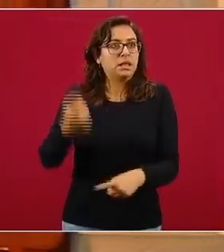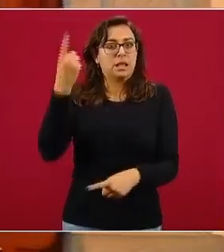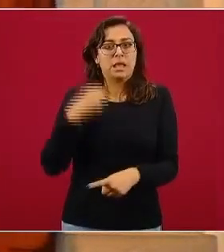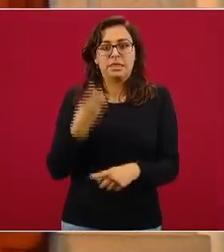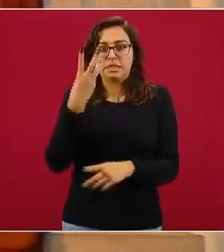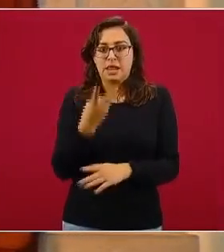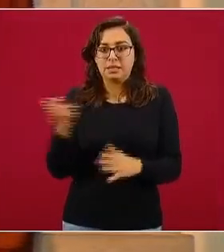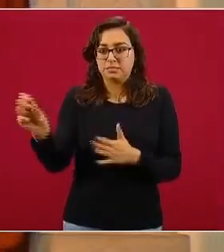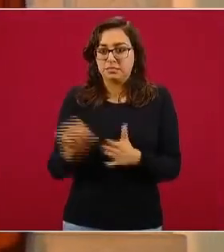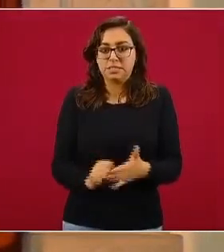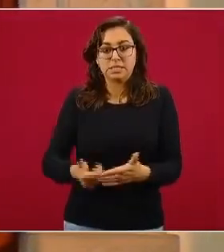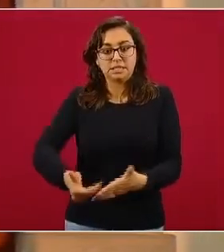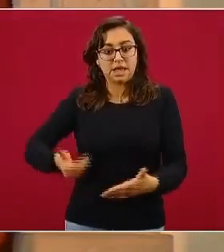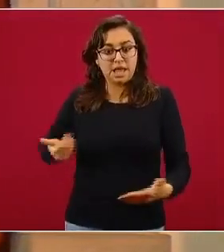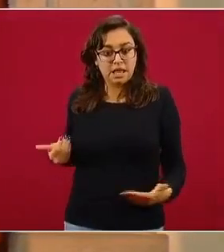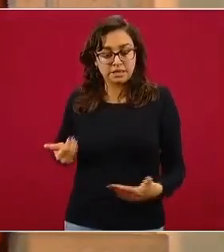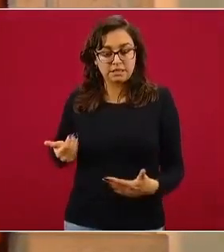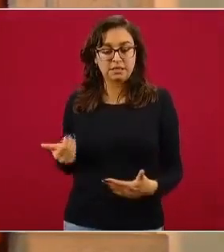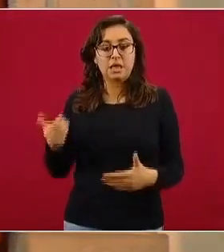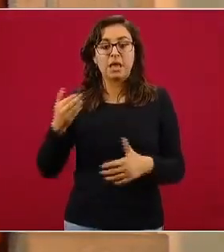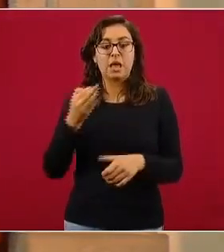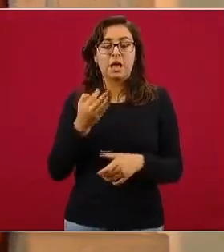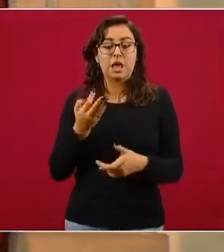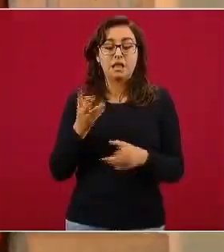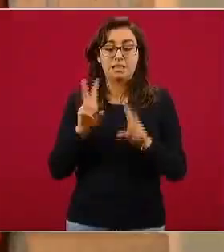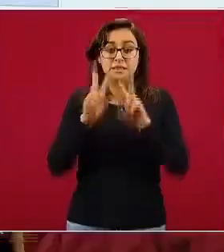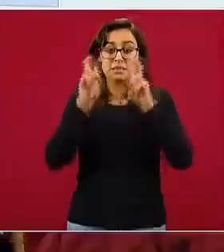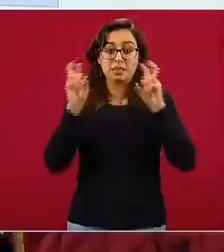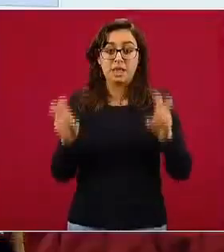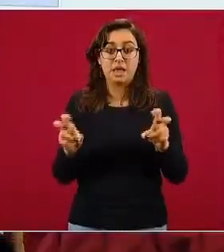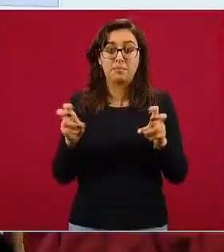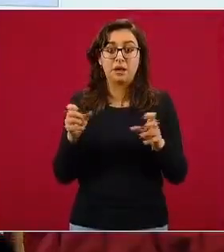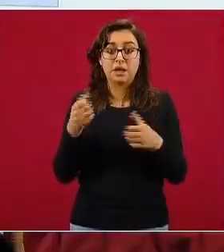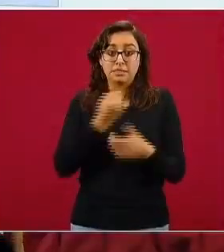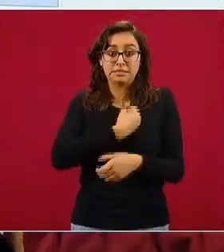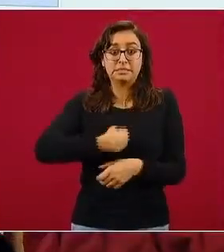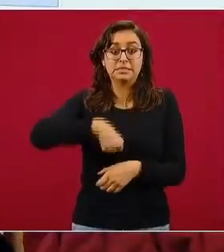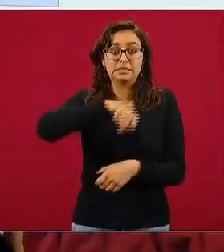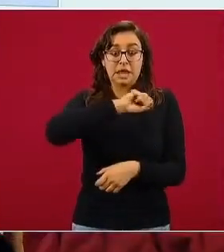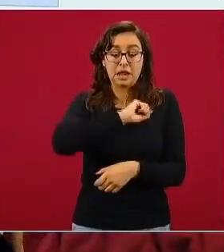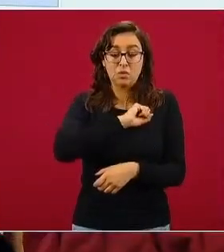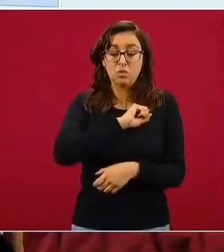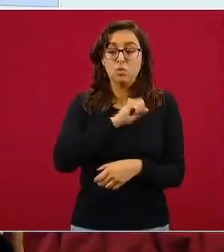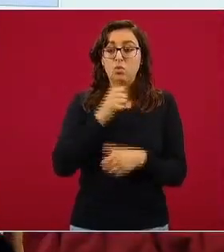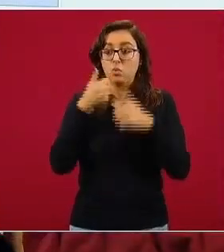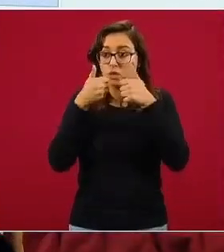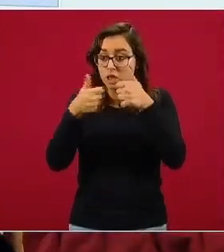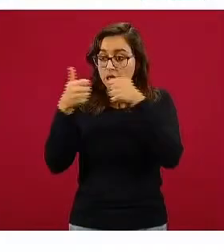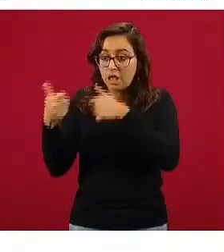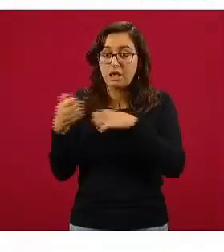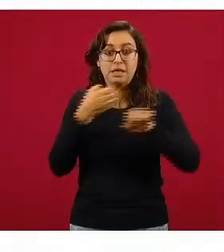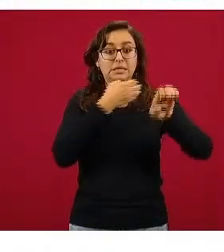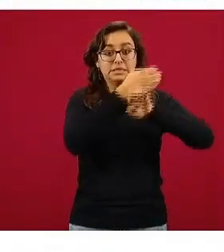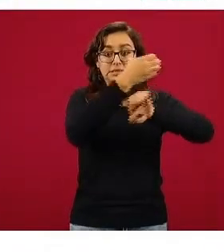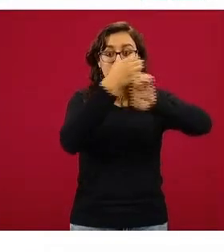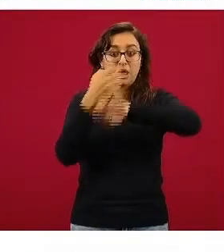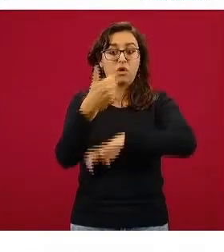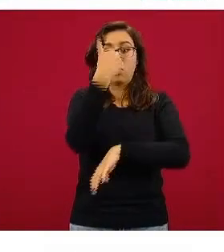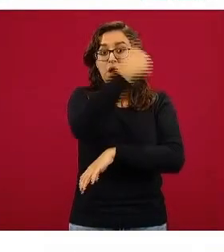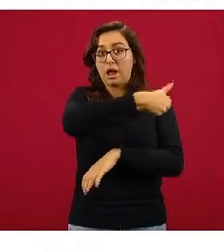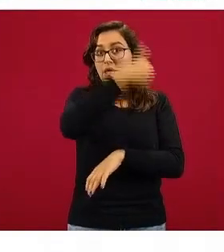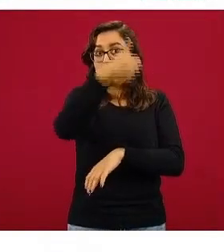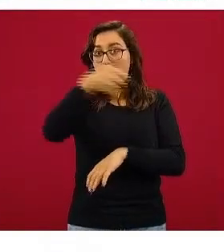3 meses, en donde bajo este esquema de atención primaria a la salud, cada una de las entidades federativas